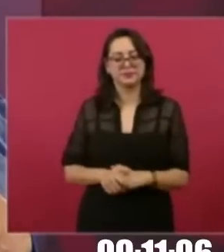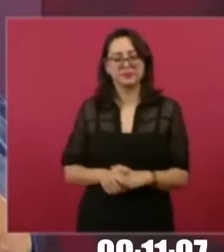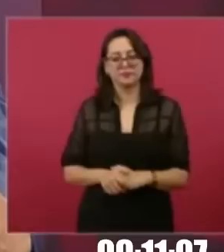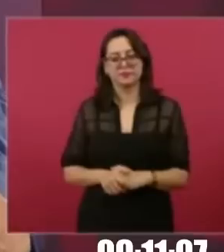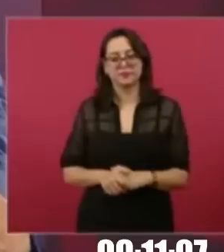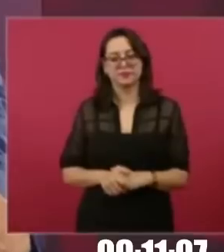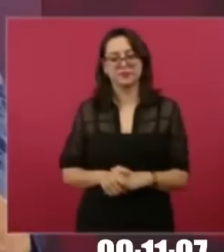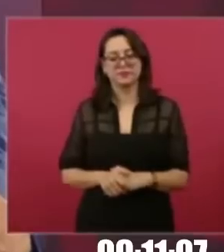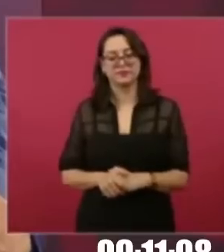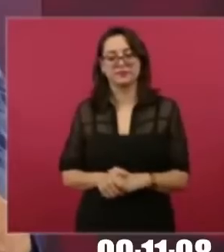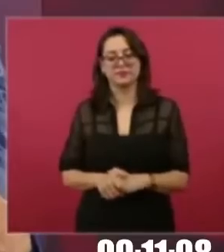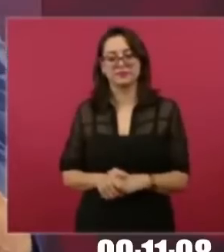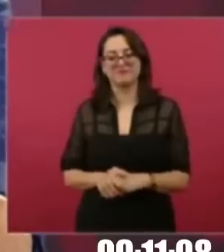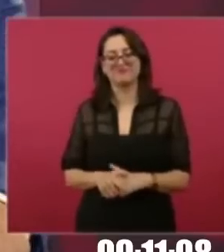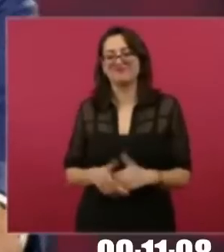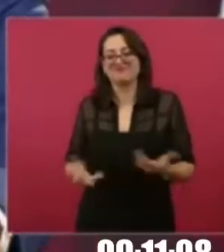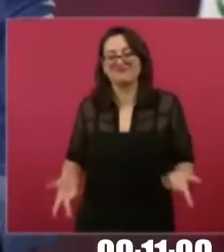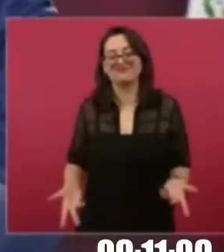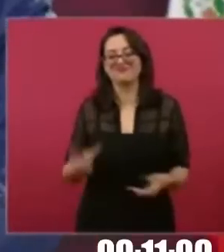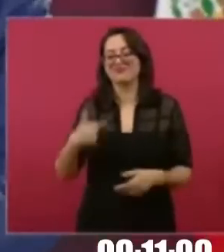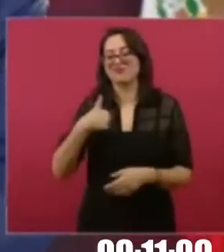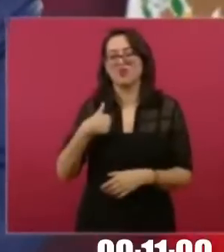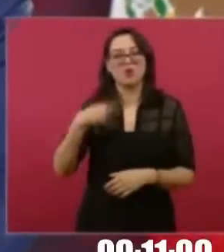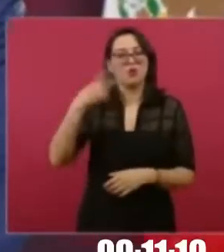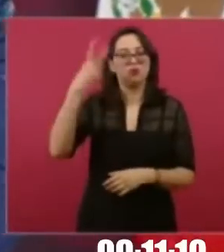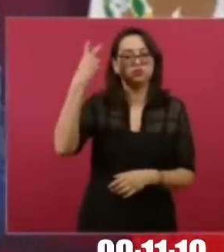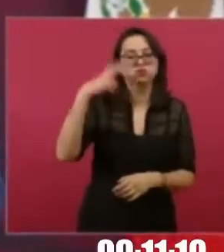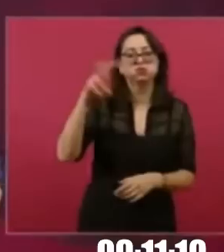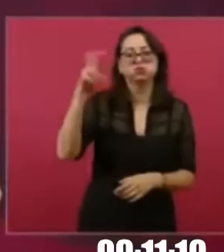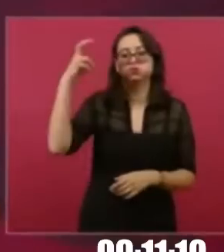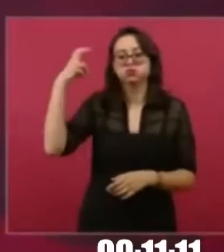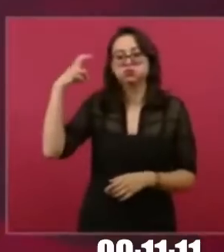hoy saben que no viajo mucho porque